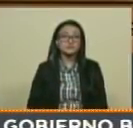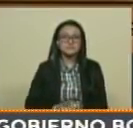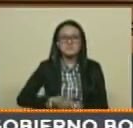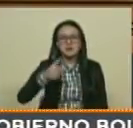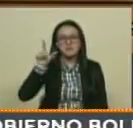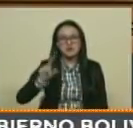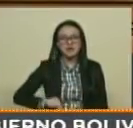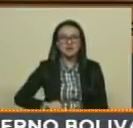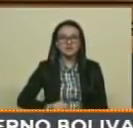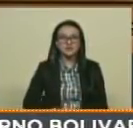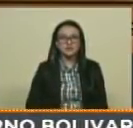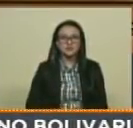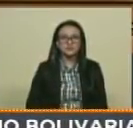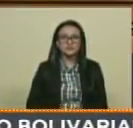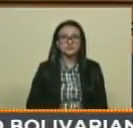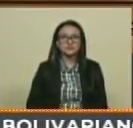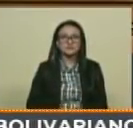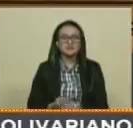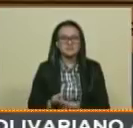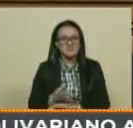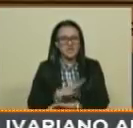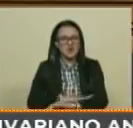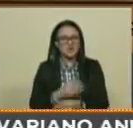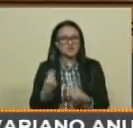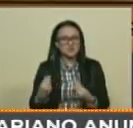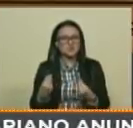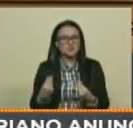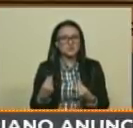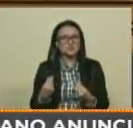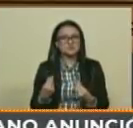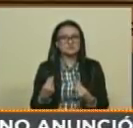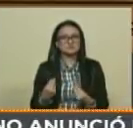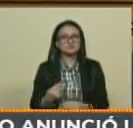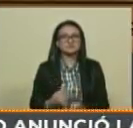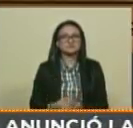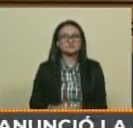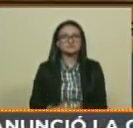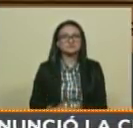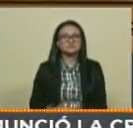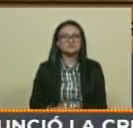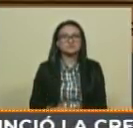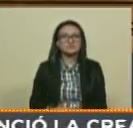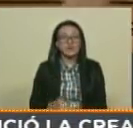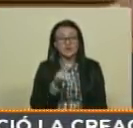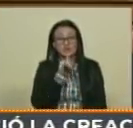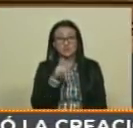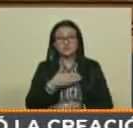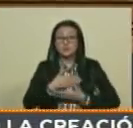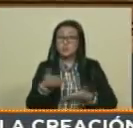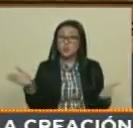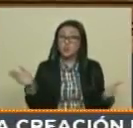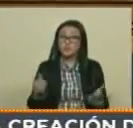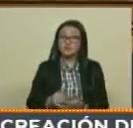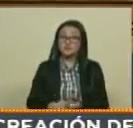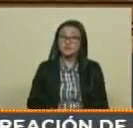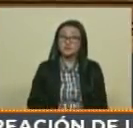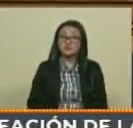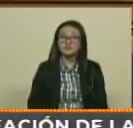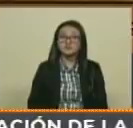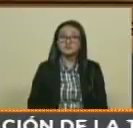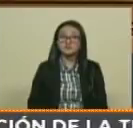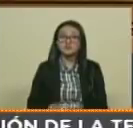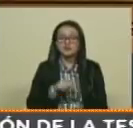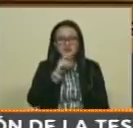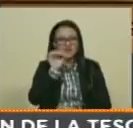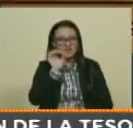barato y de peor calidad que el venezolano. Y cuando lanzamos esa denuncia públicamente, quienes